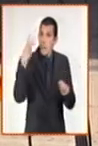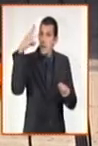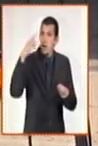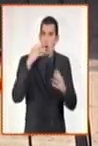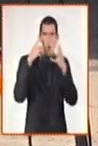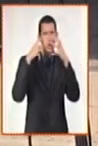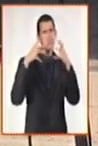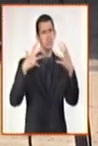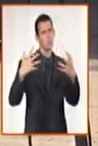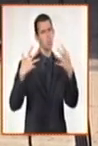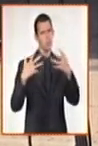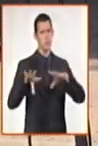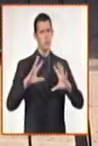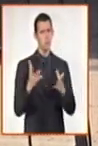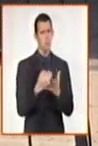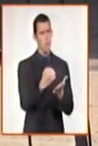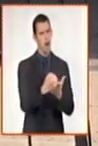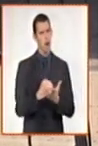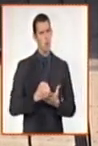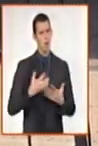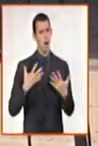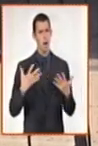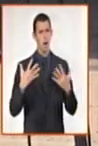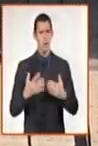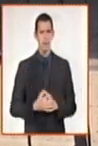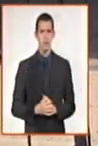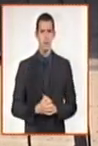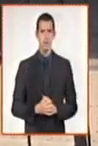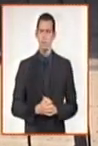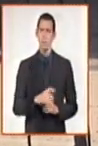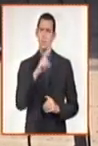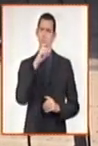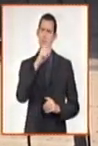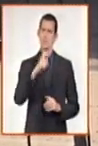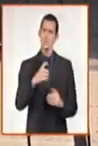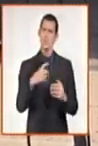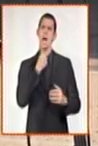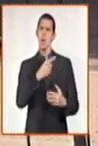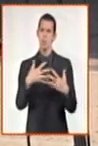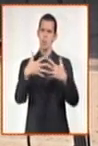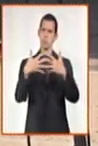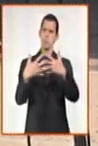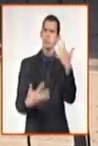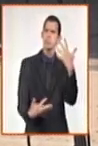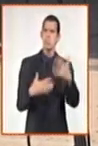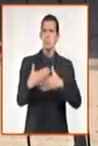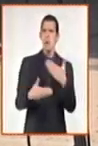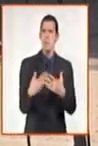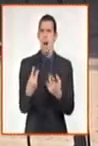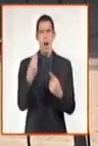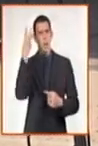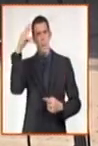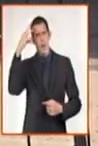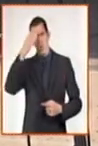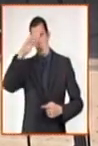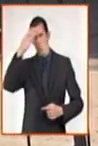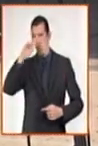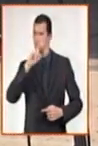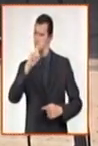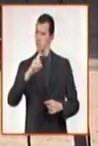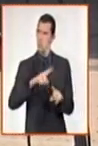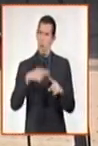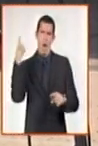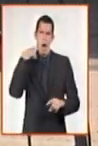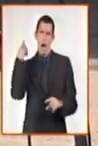de nuestras relaciones históricas. En menos de 24 horas, después de conocerse las consecuencias ocasionadas por este